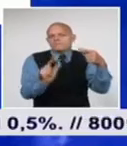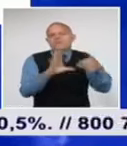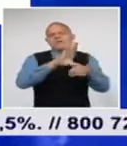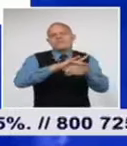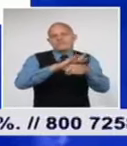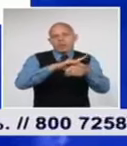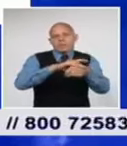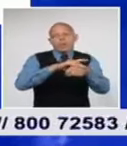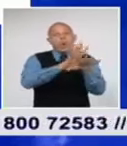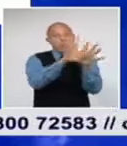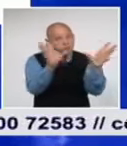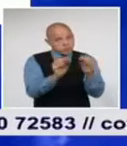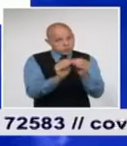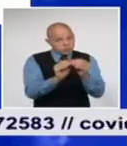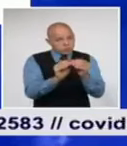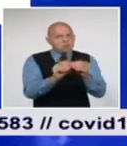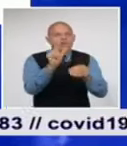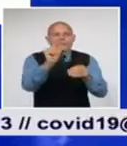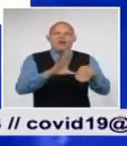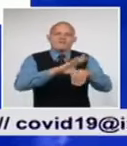incidencia de